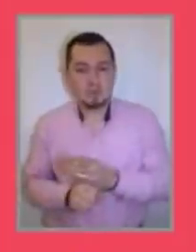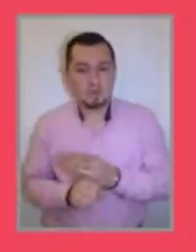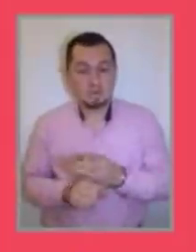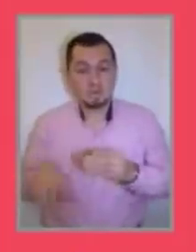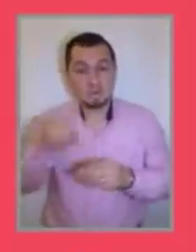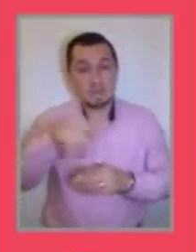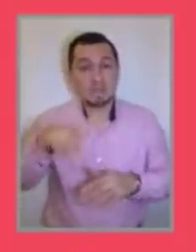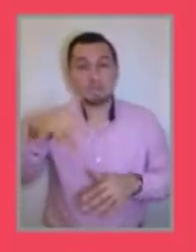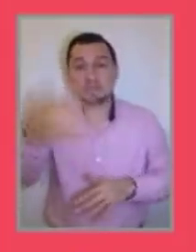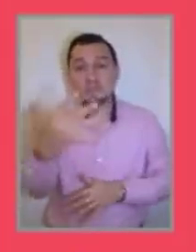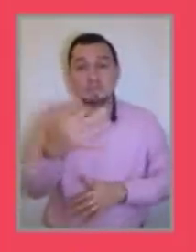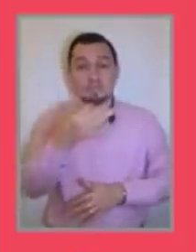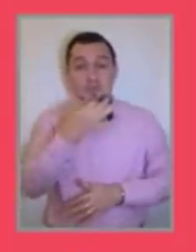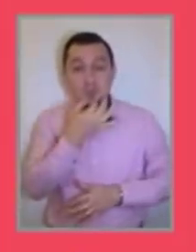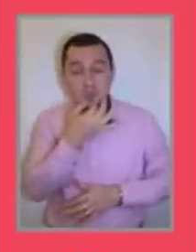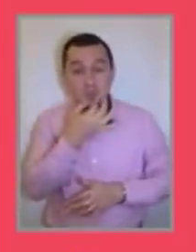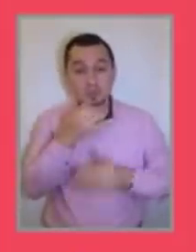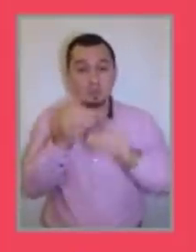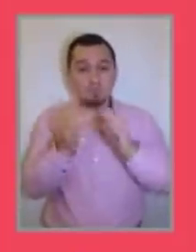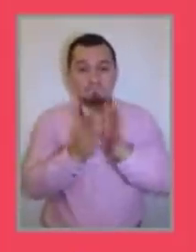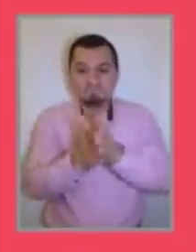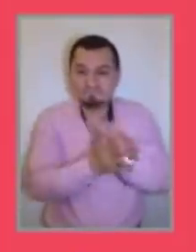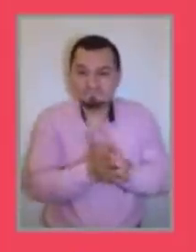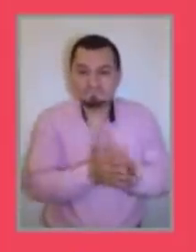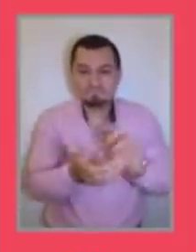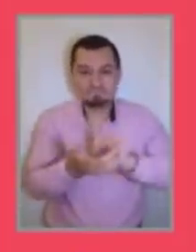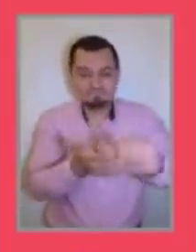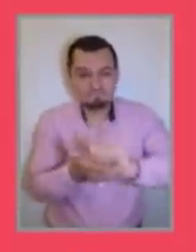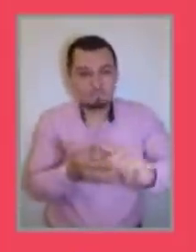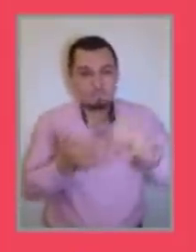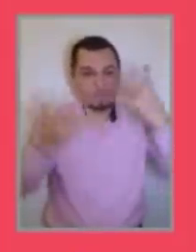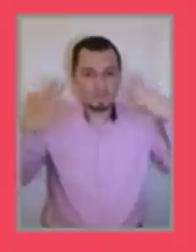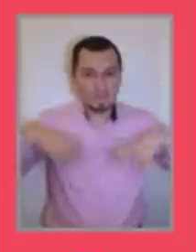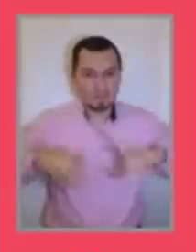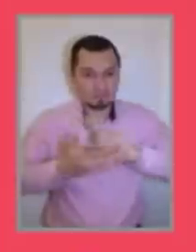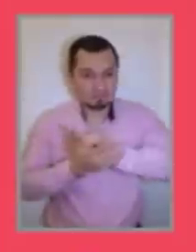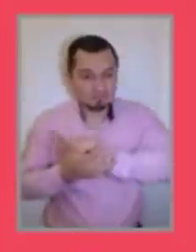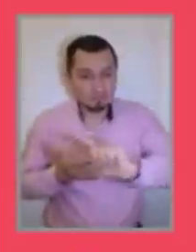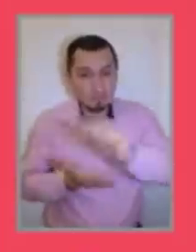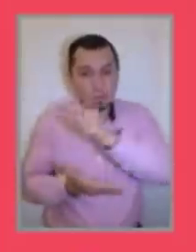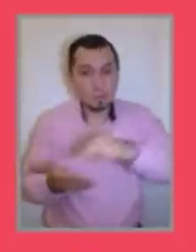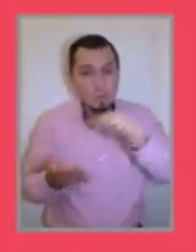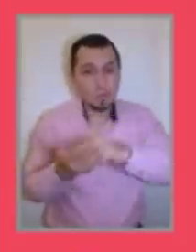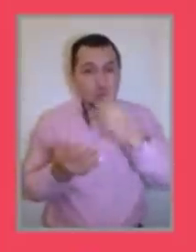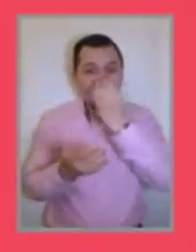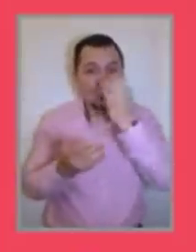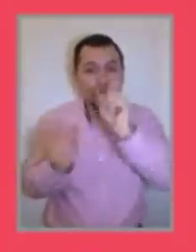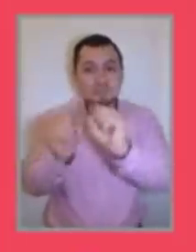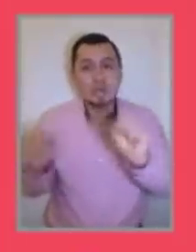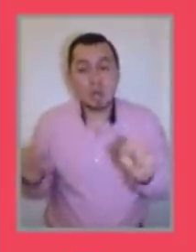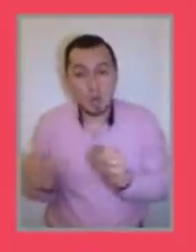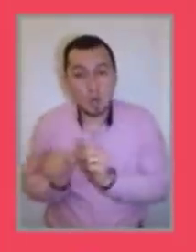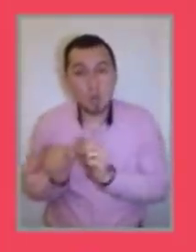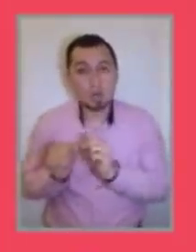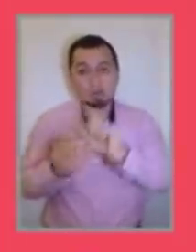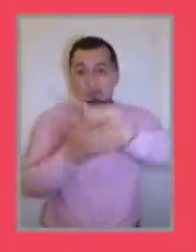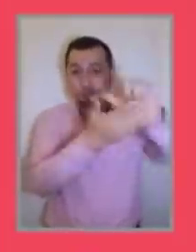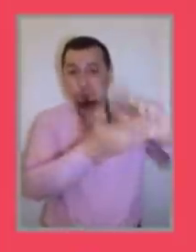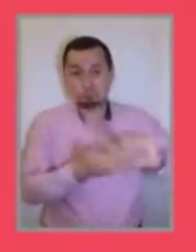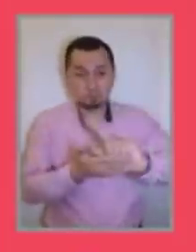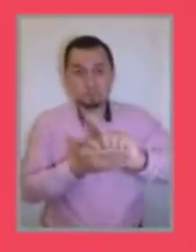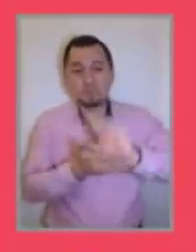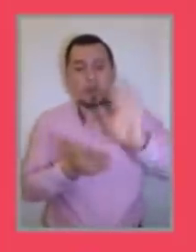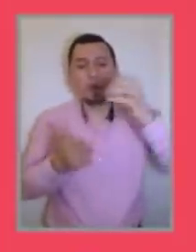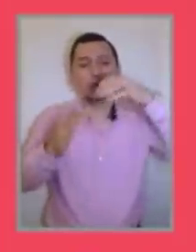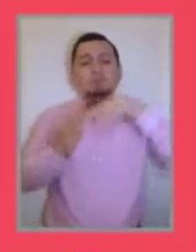15 minutos dedicados a la higiene y a la desinfección de los espacios de trabajo y de las zonas comunes. Y por